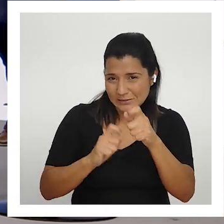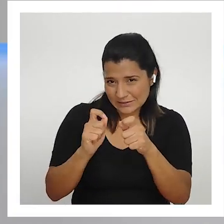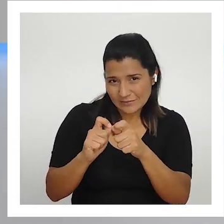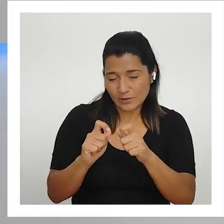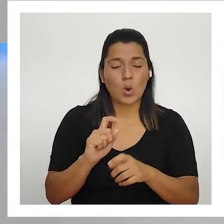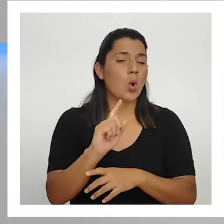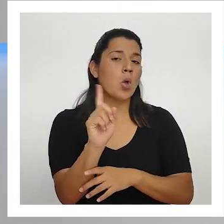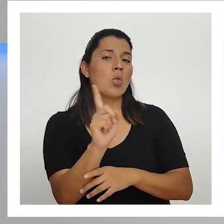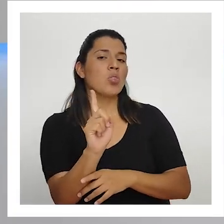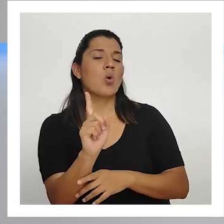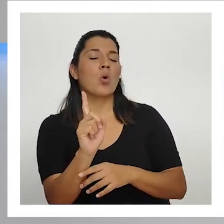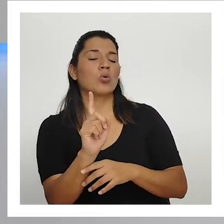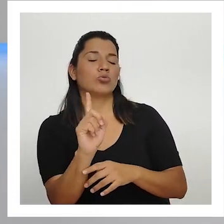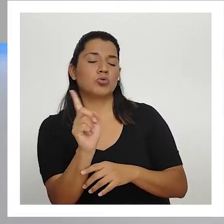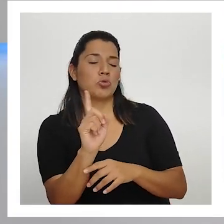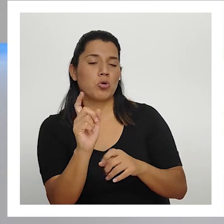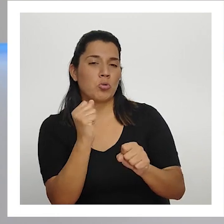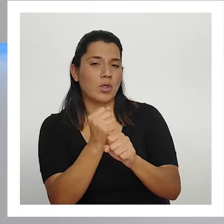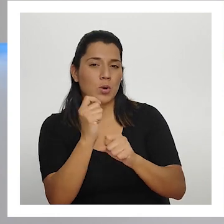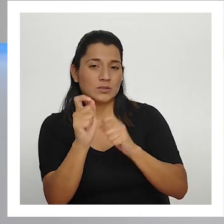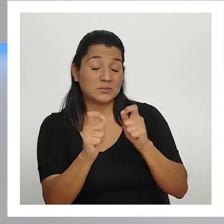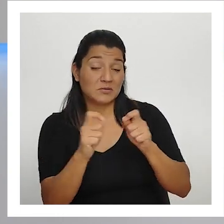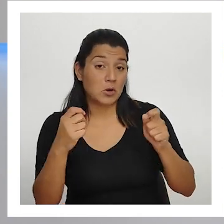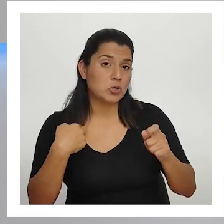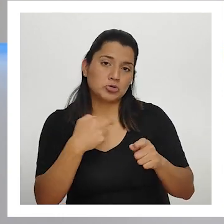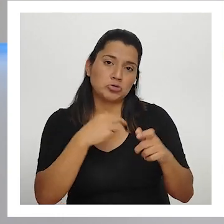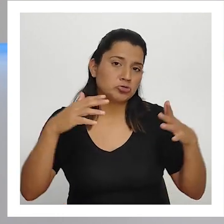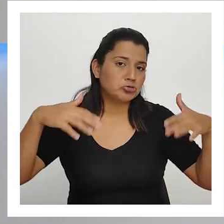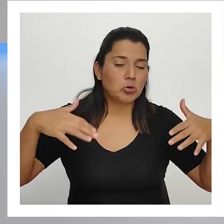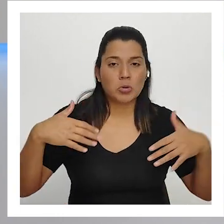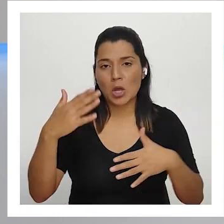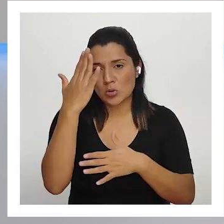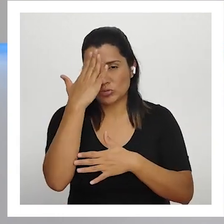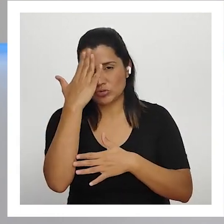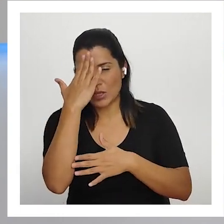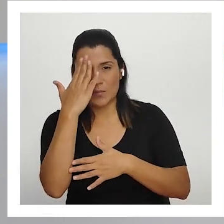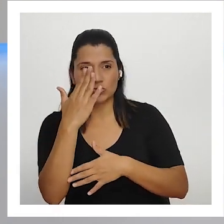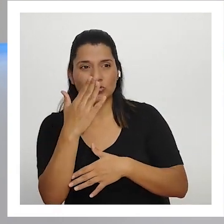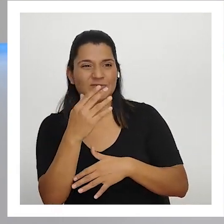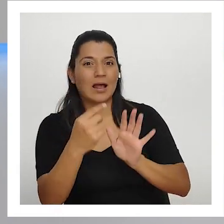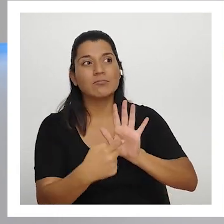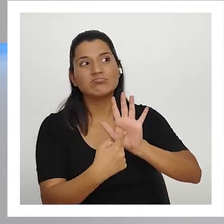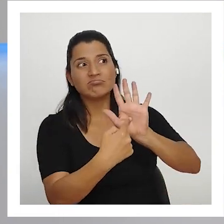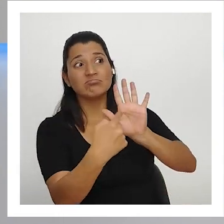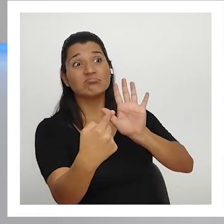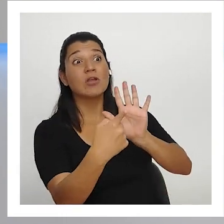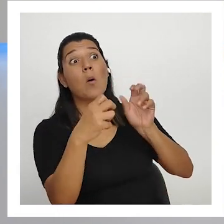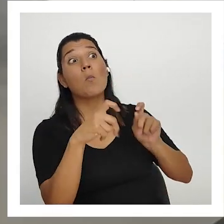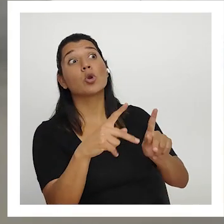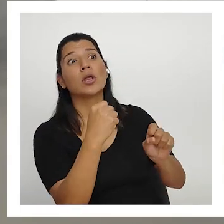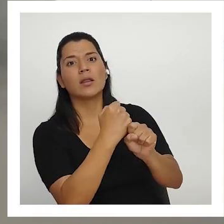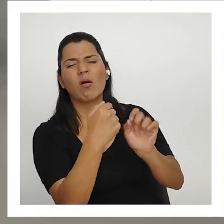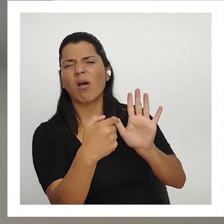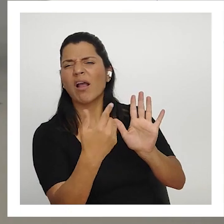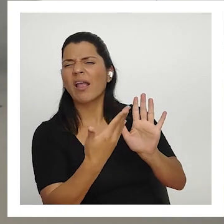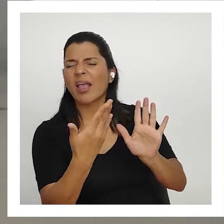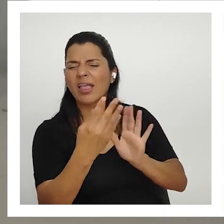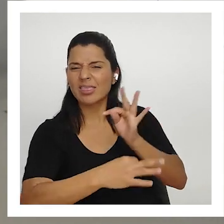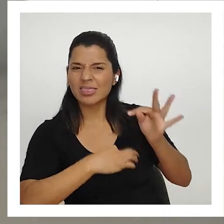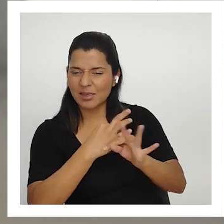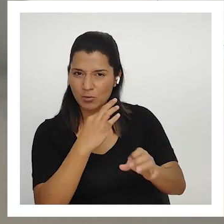personas que al menos tengan un buen manejo del español. Ahora, ¿hay algún sector laboral en específico del que estén